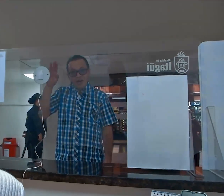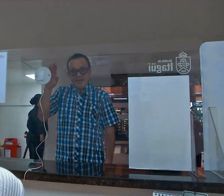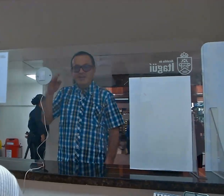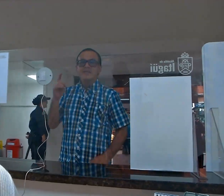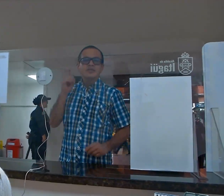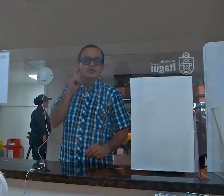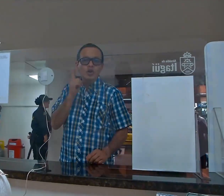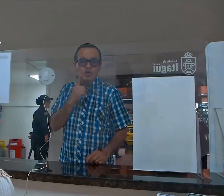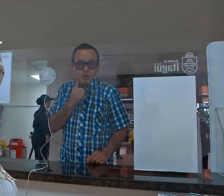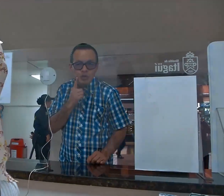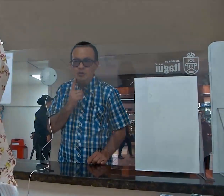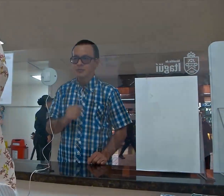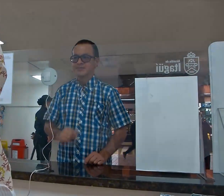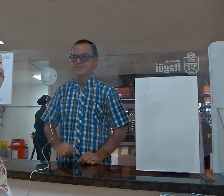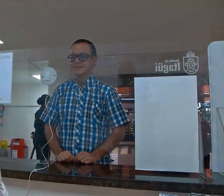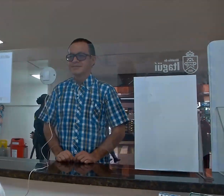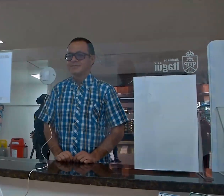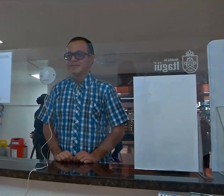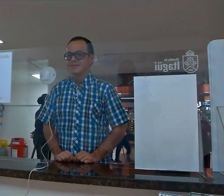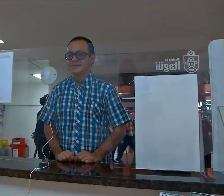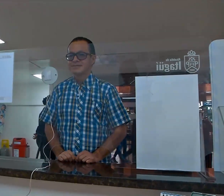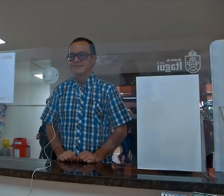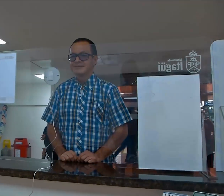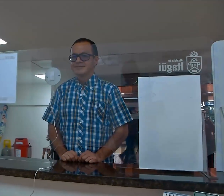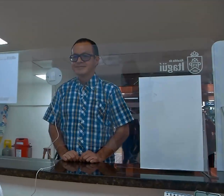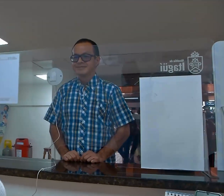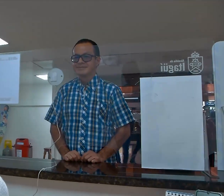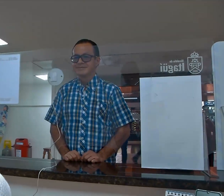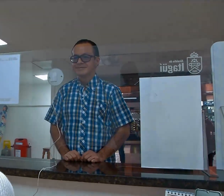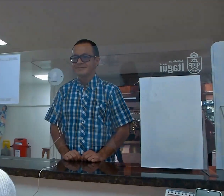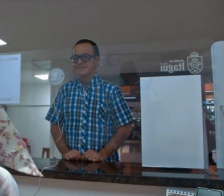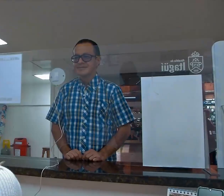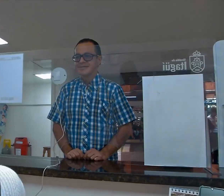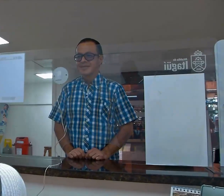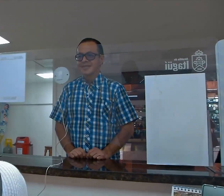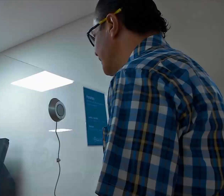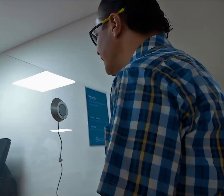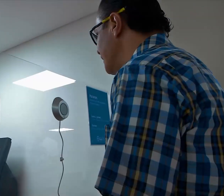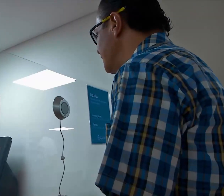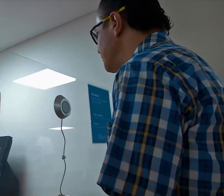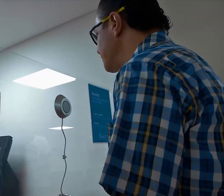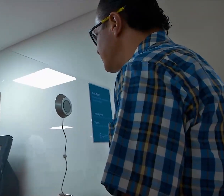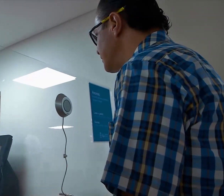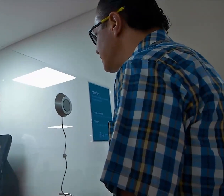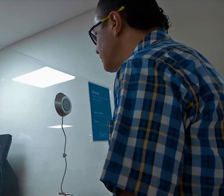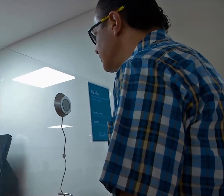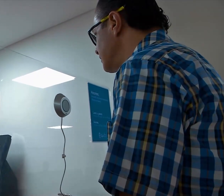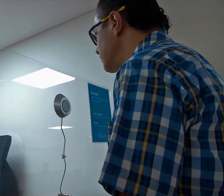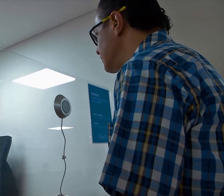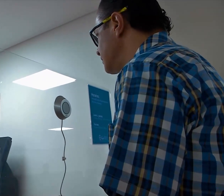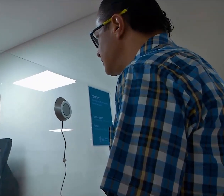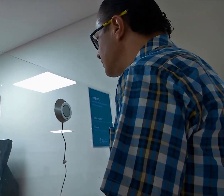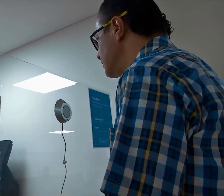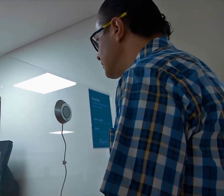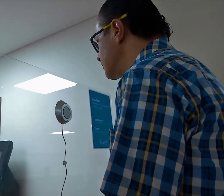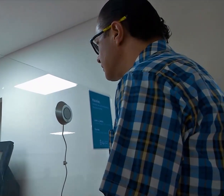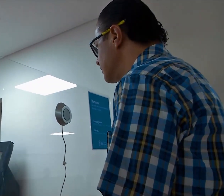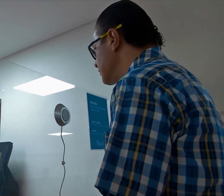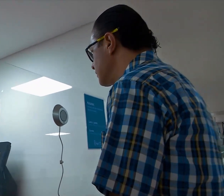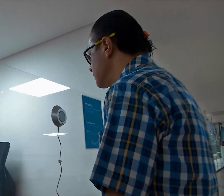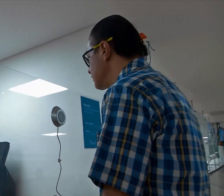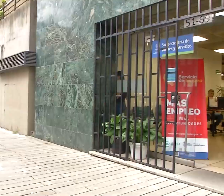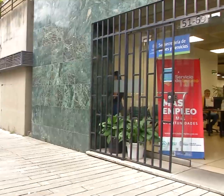Federación Nacional de Sordos de Colombia, FENASCOL, implementamos esta plataforma en cinco puntos físicos de la